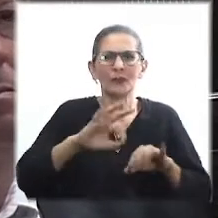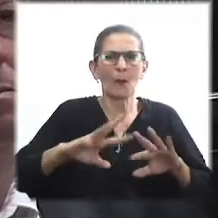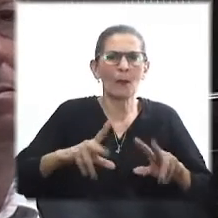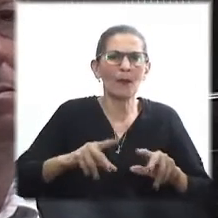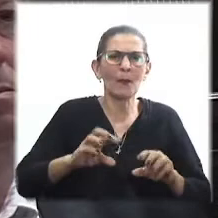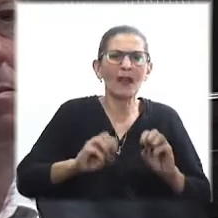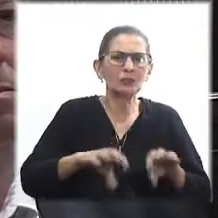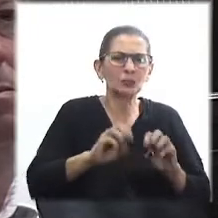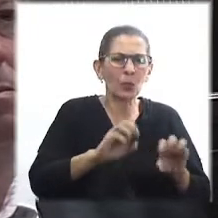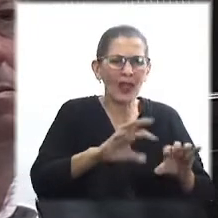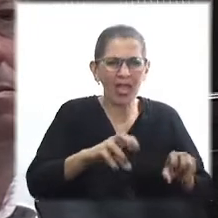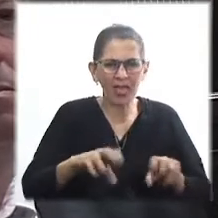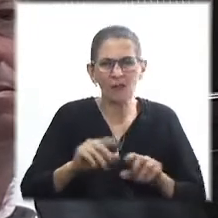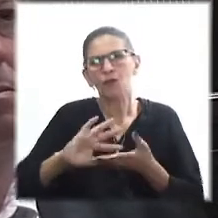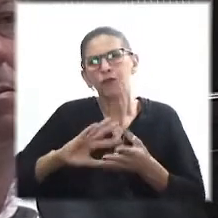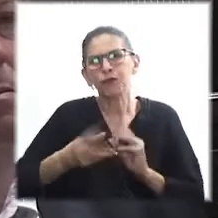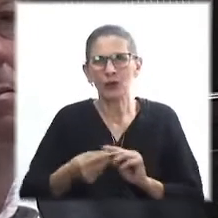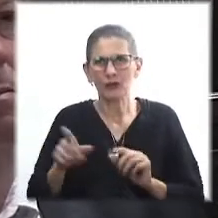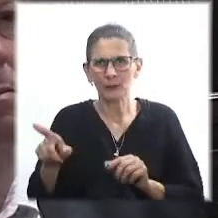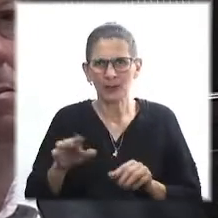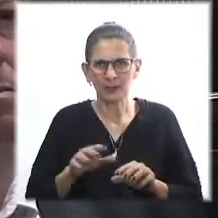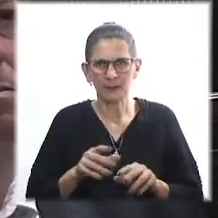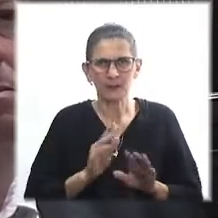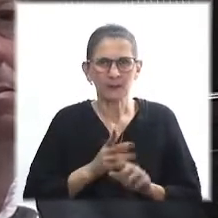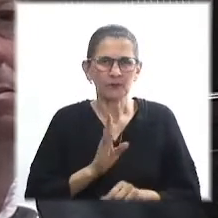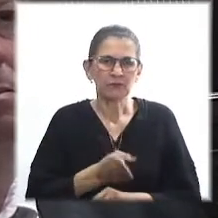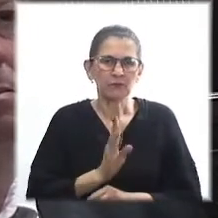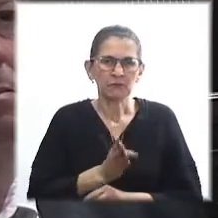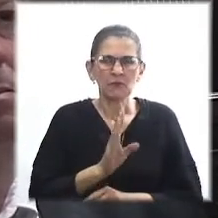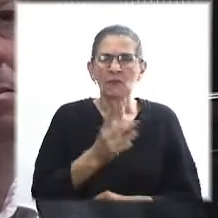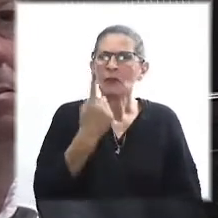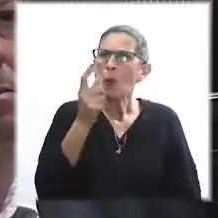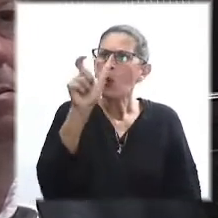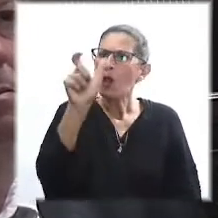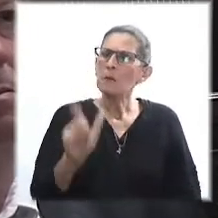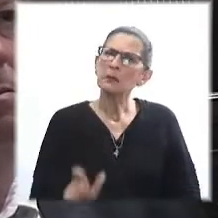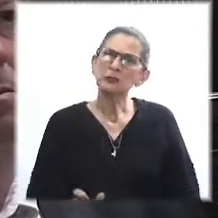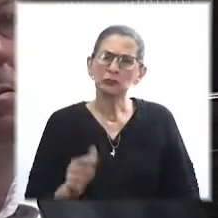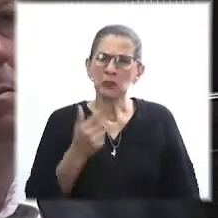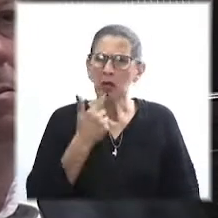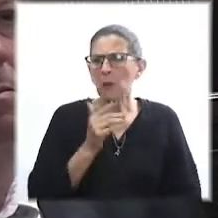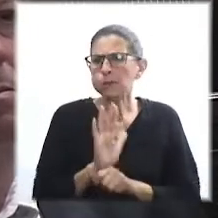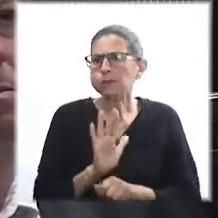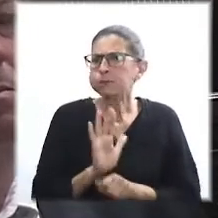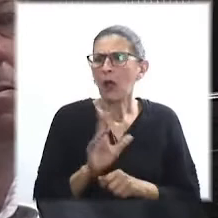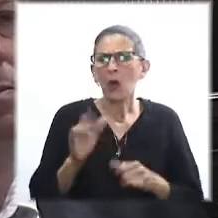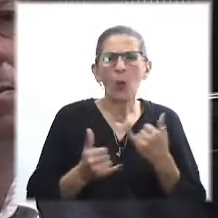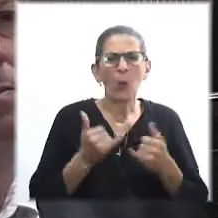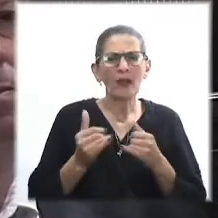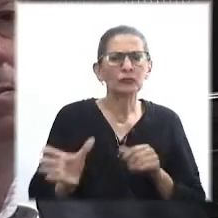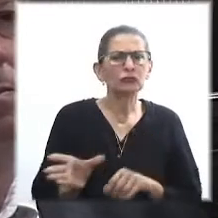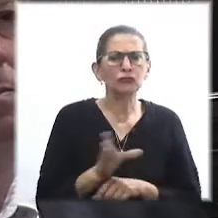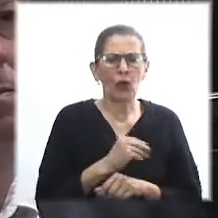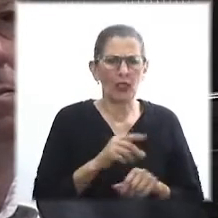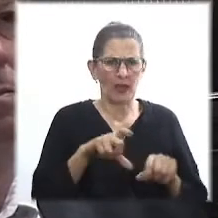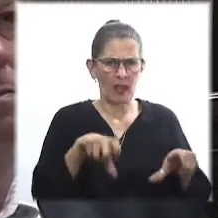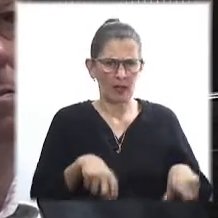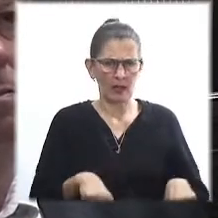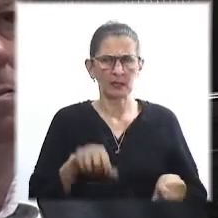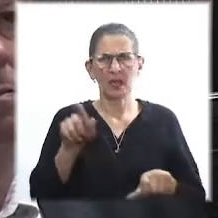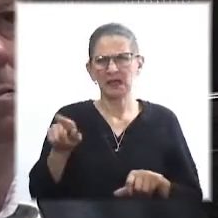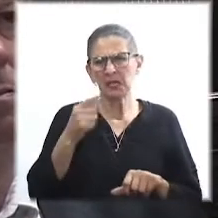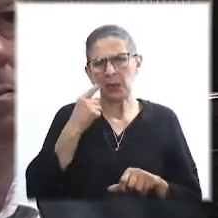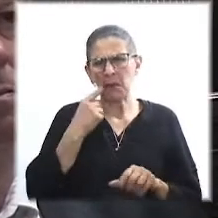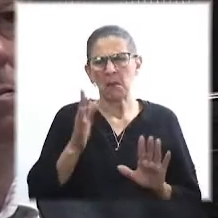que sorprendió, pero era, yo diría, una persona que jugaba en todas las canchas. Y así podía desfilar